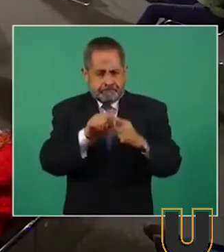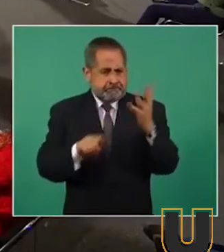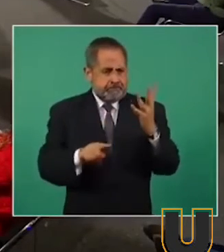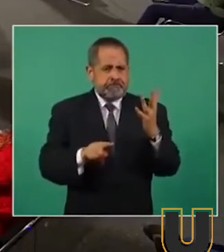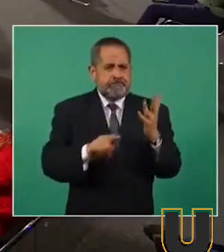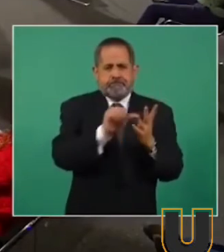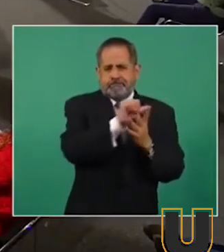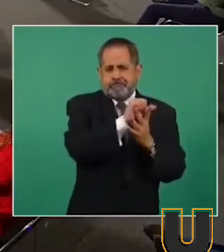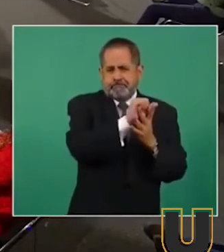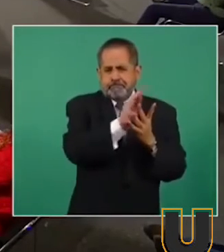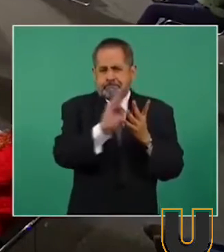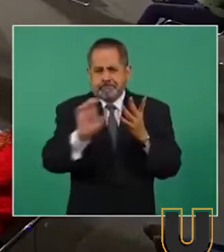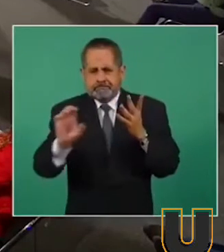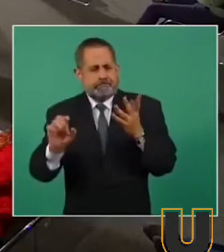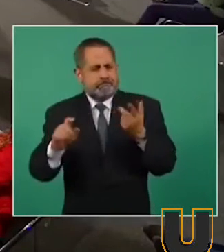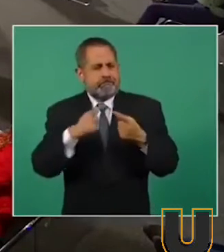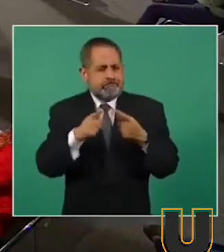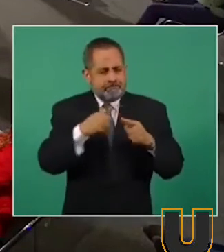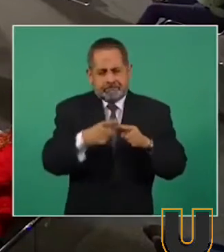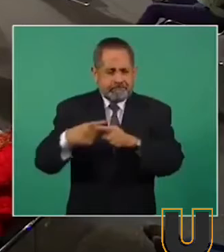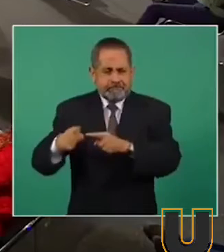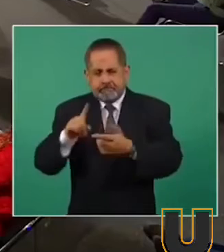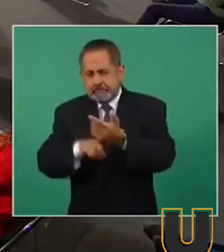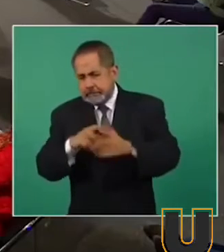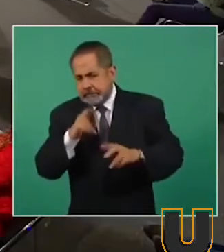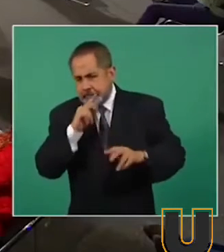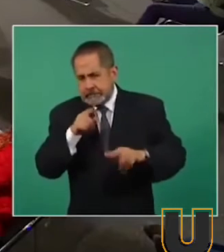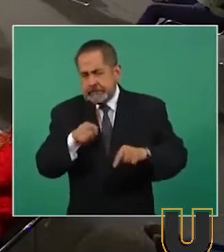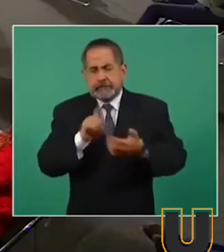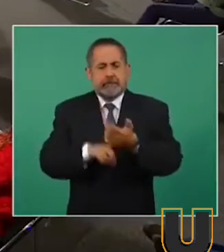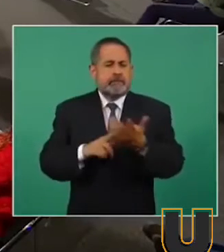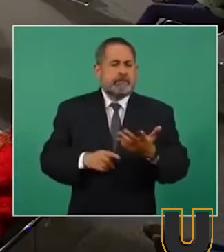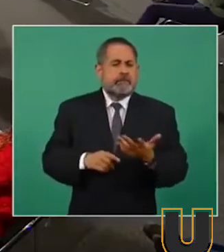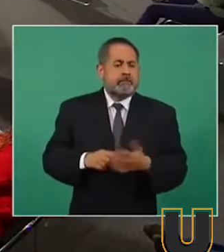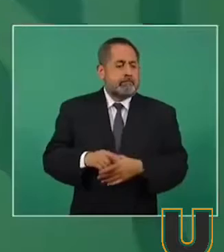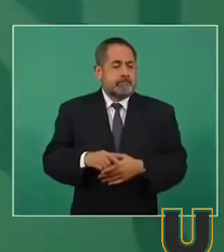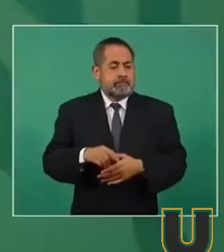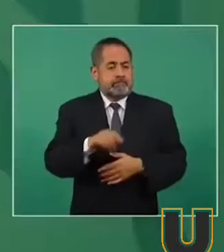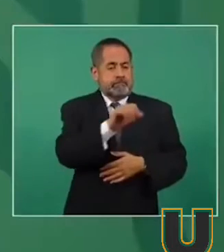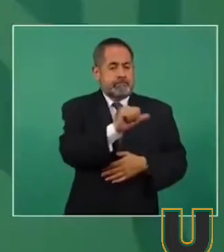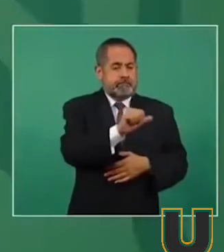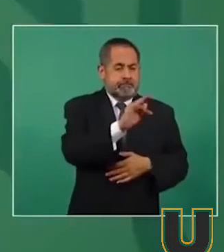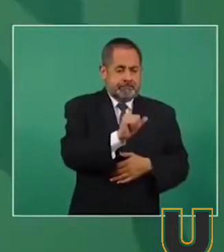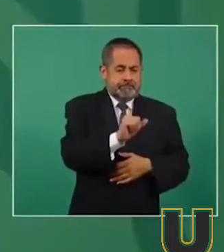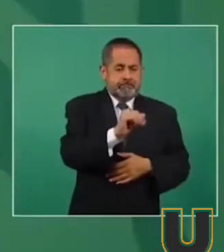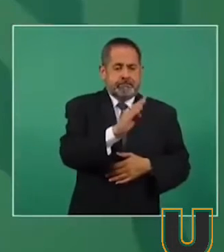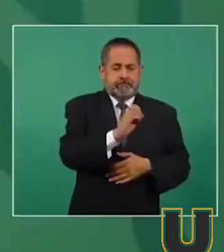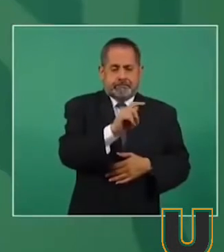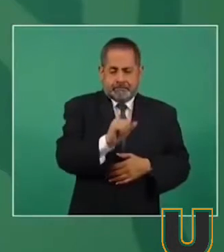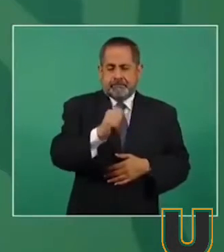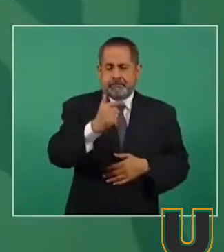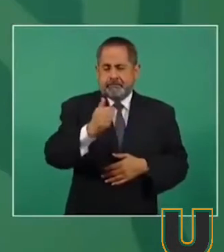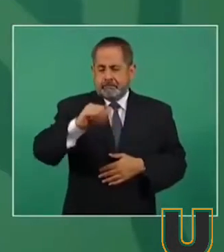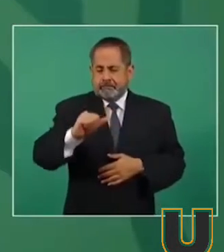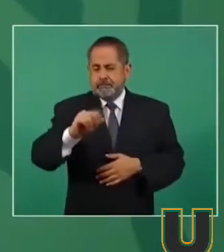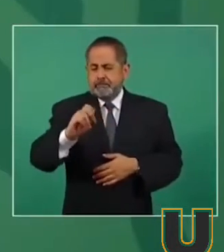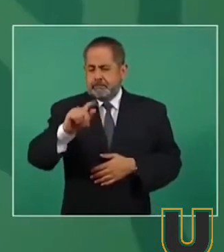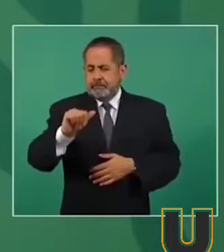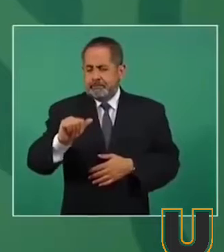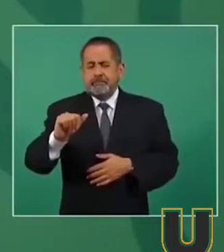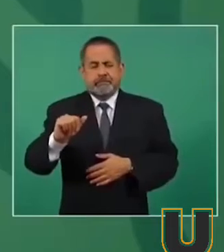que hasta el momento se reconocen como variables de preocupación, que son de la alfa, beta, gamma y delta, y las que